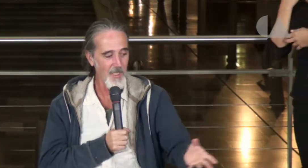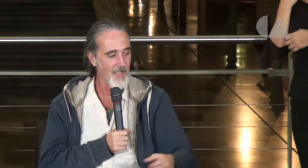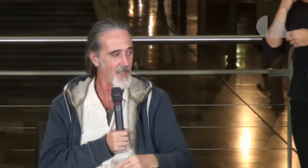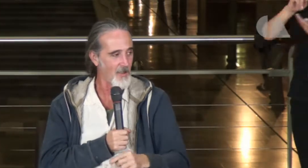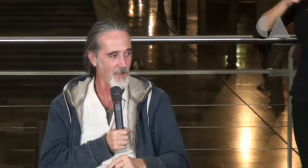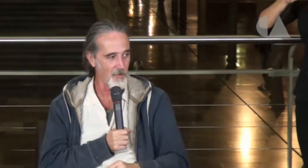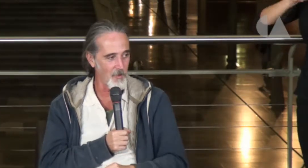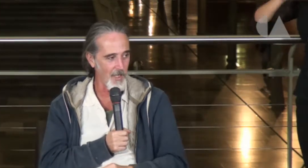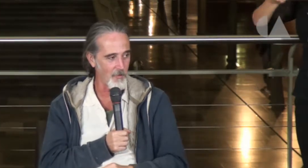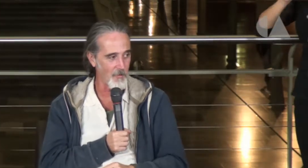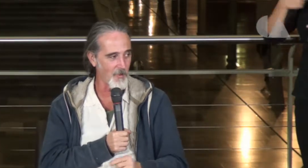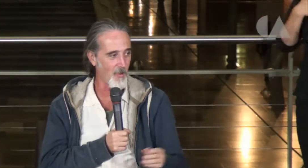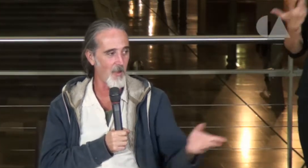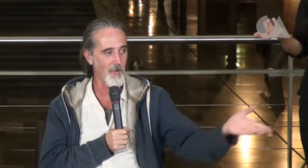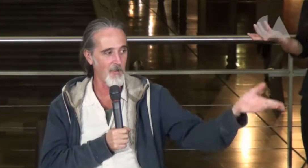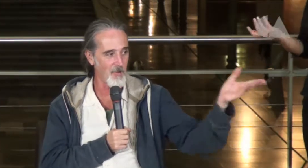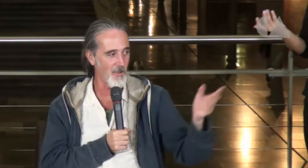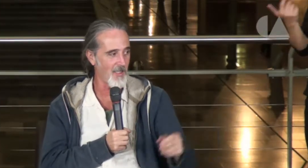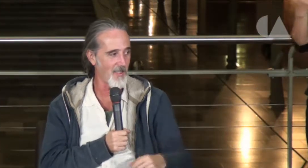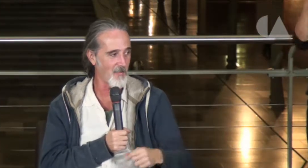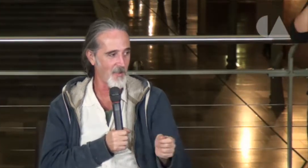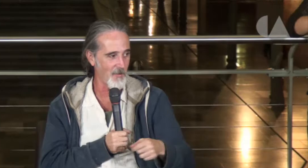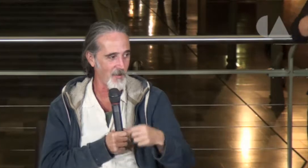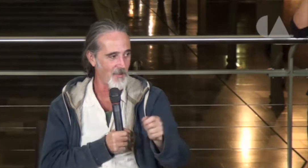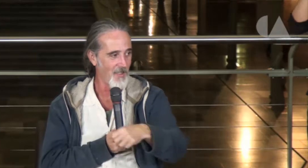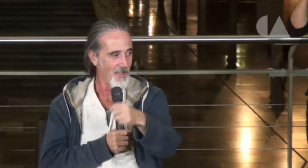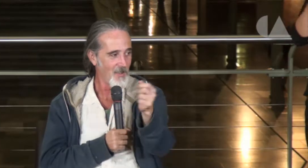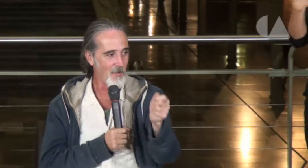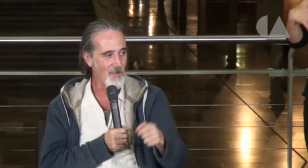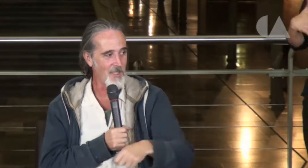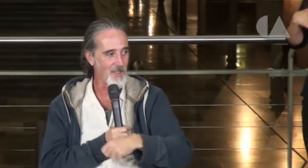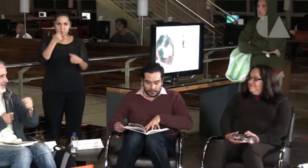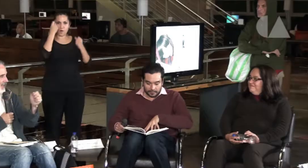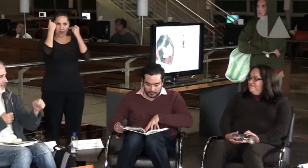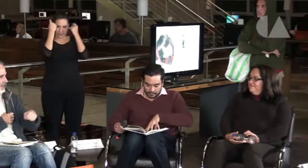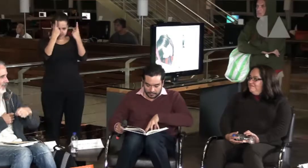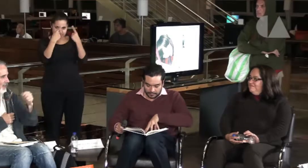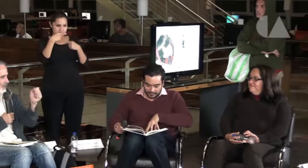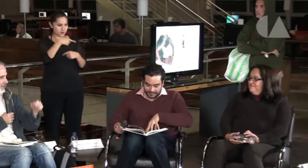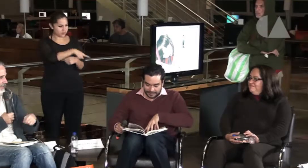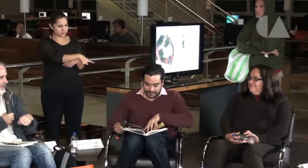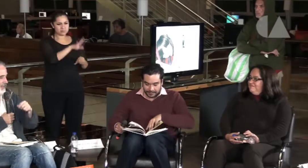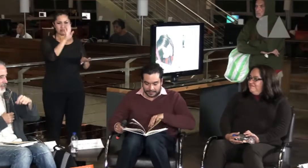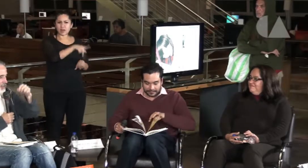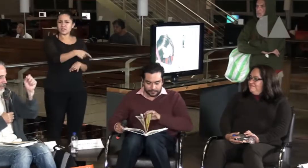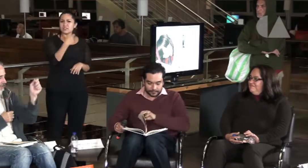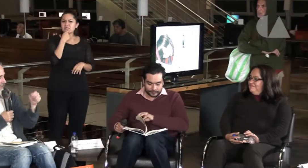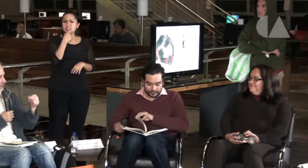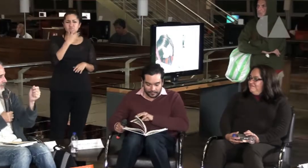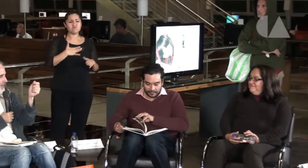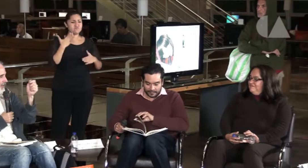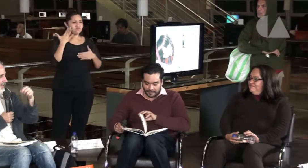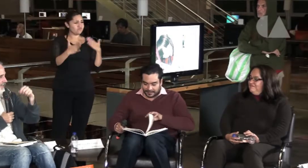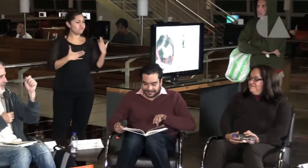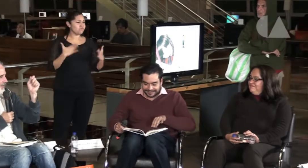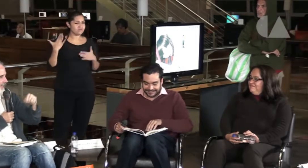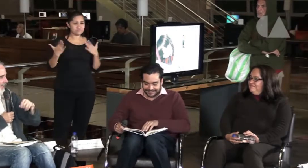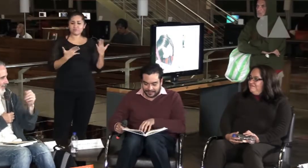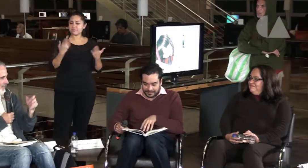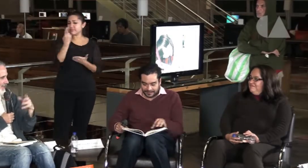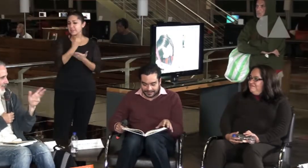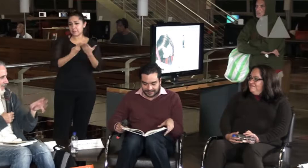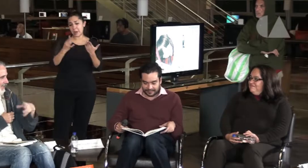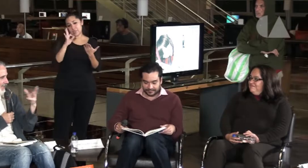yo tengo que poner al niño y dibujar por eso lo admiro mucho alejandro porque veo como un niño que se divierte con que no le preocupa si el dibujo es así